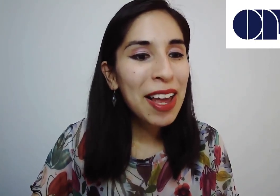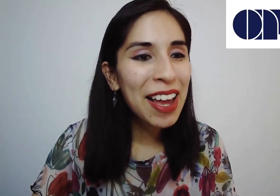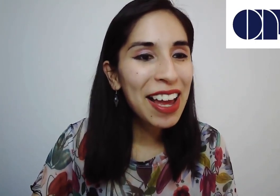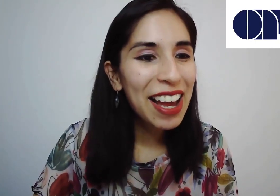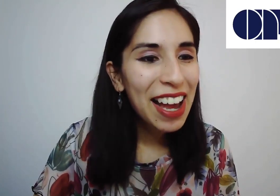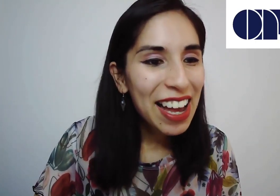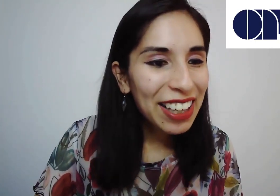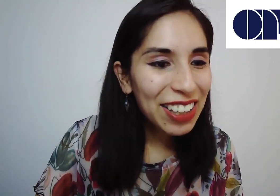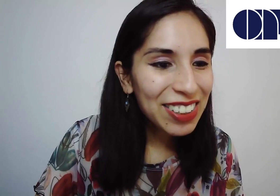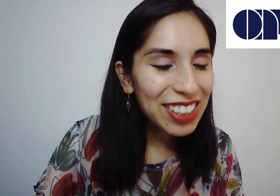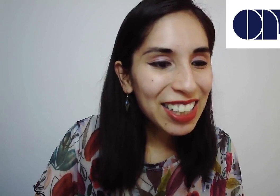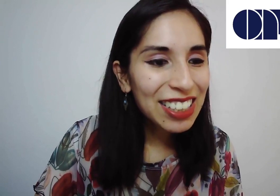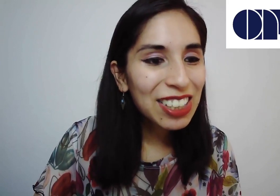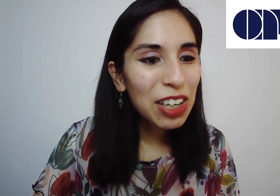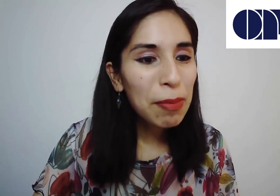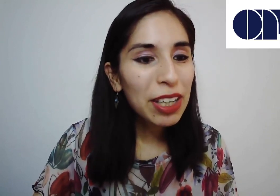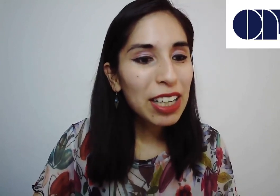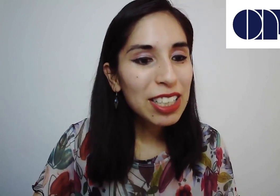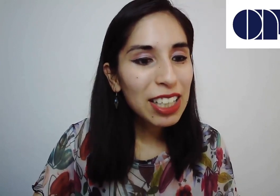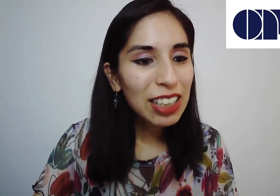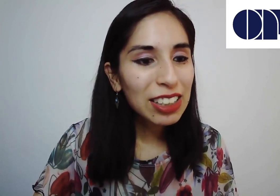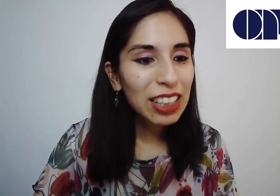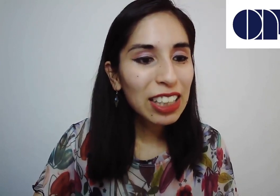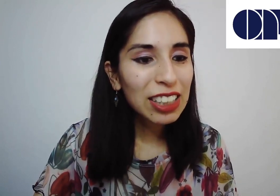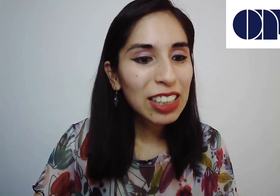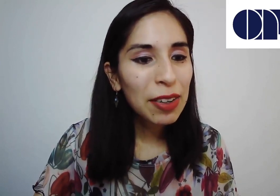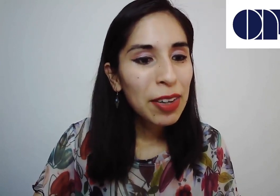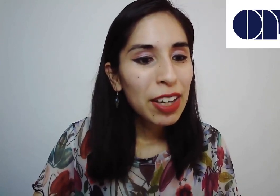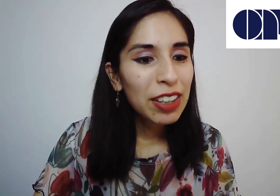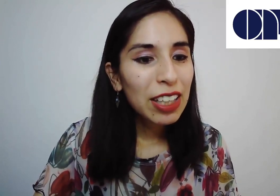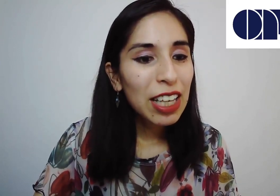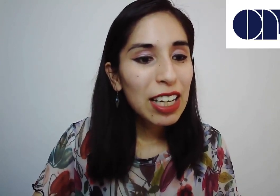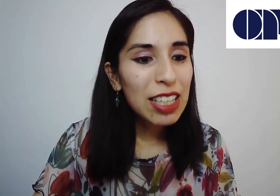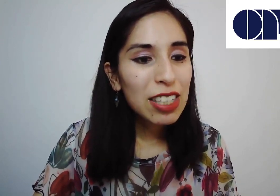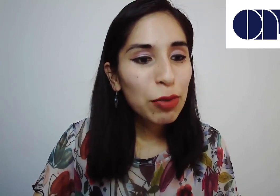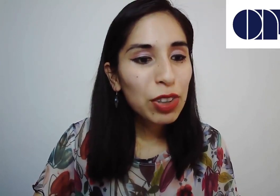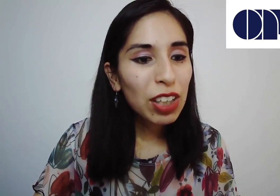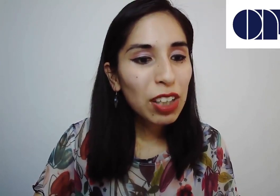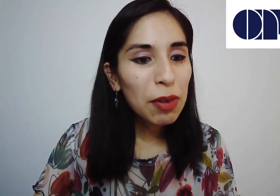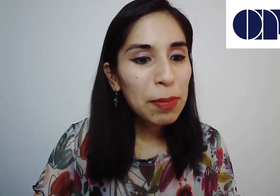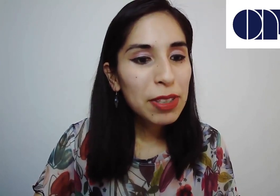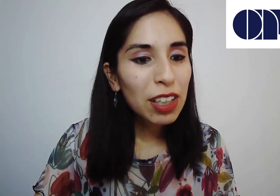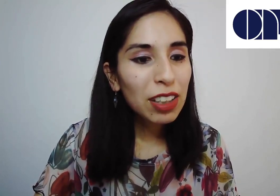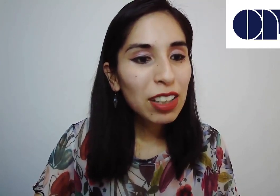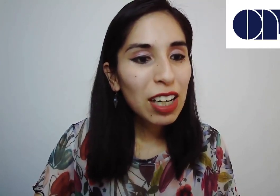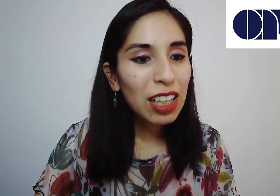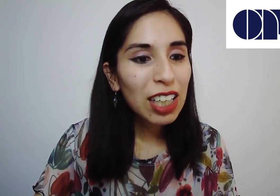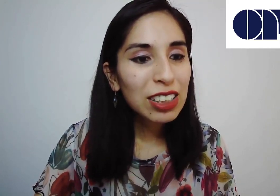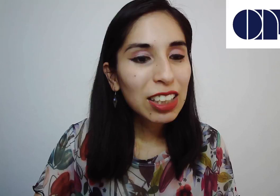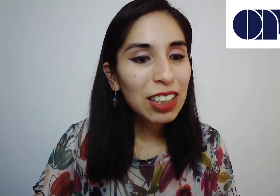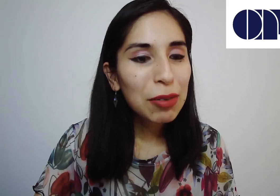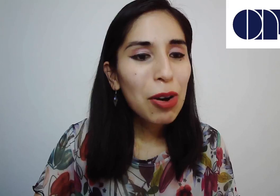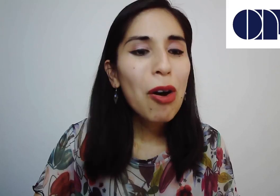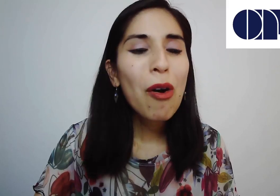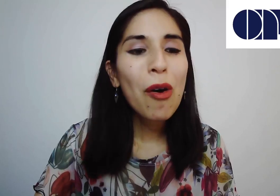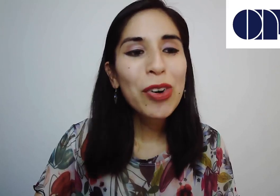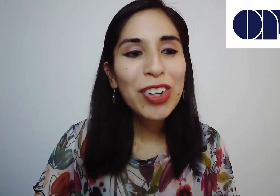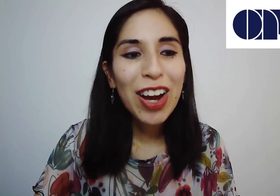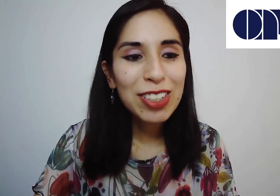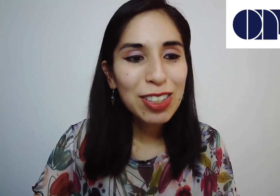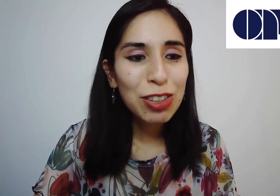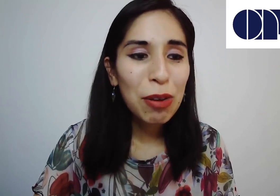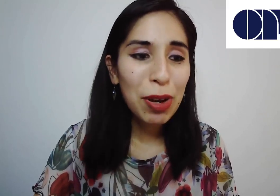terrible que nos dice la señora maría alicia castilla dice desde el link se fue terrible pensé que tendría la clase que hoy